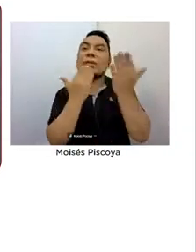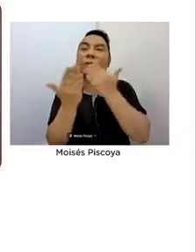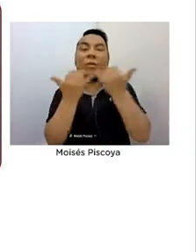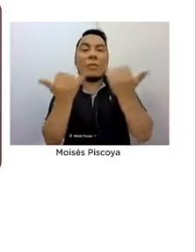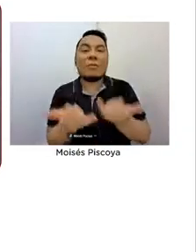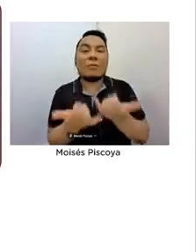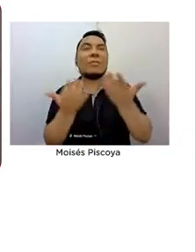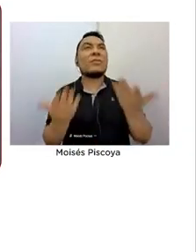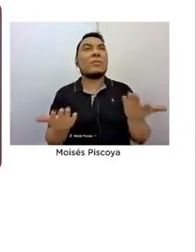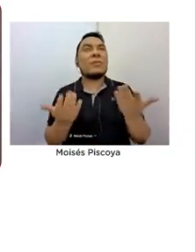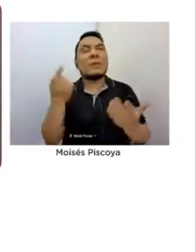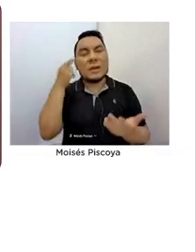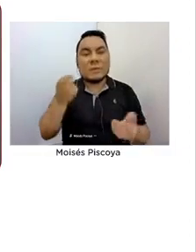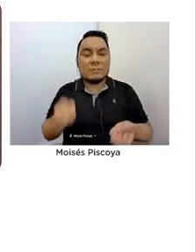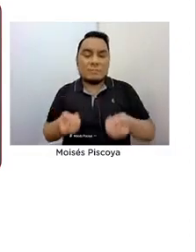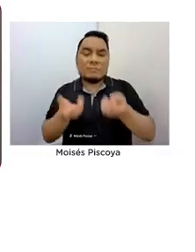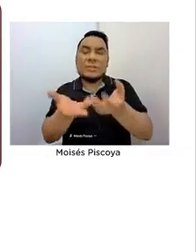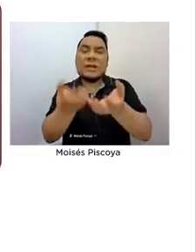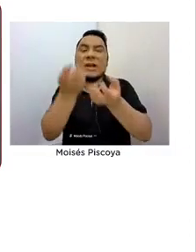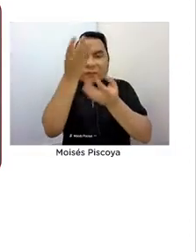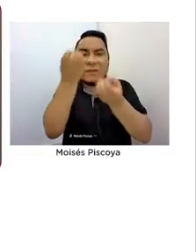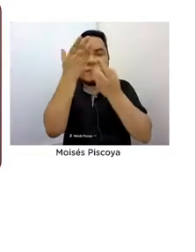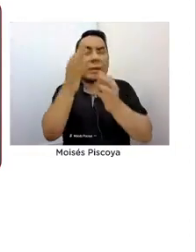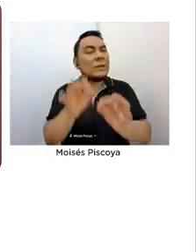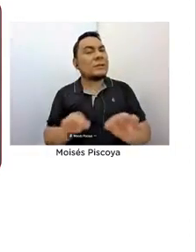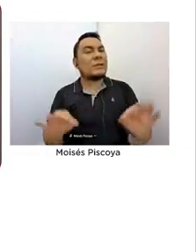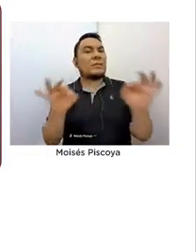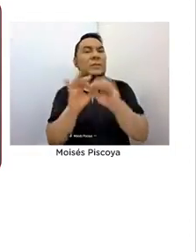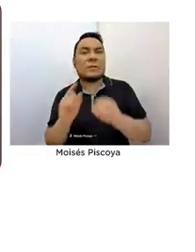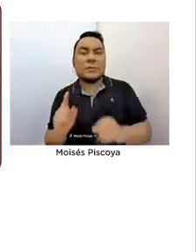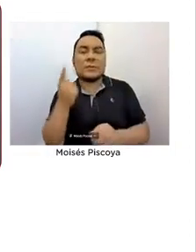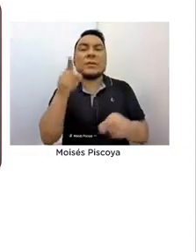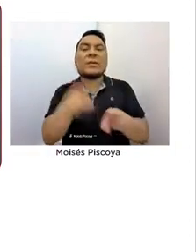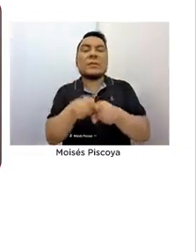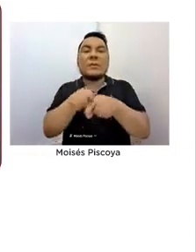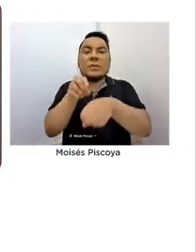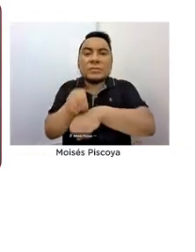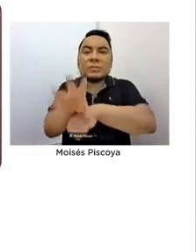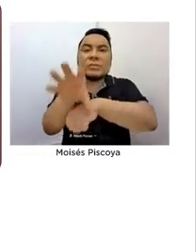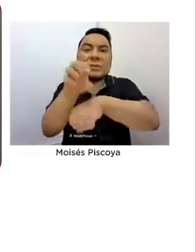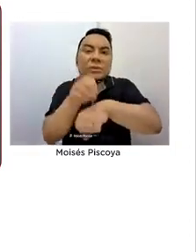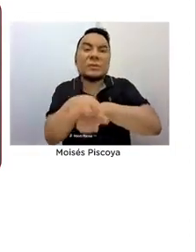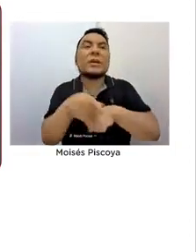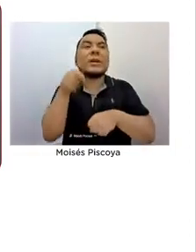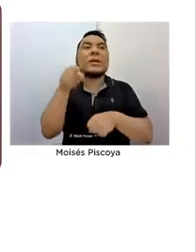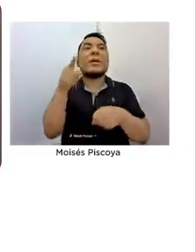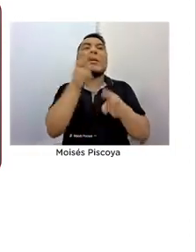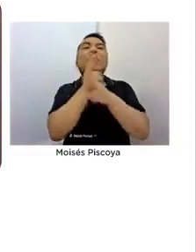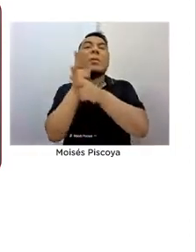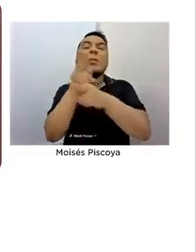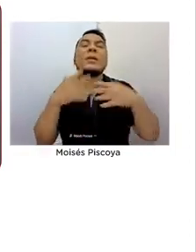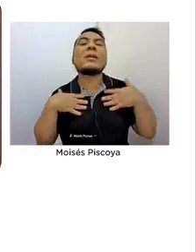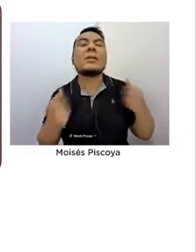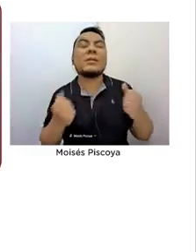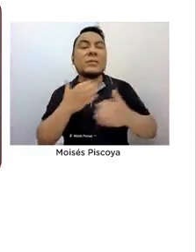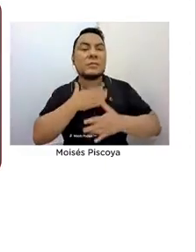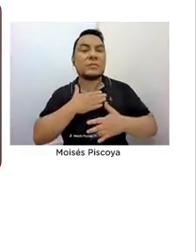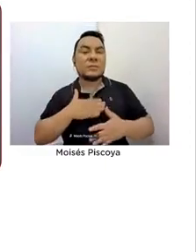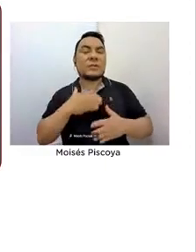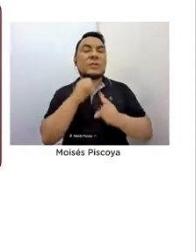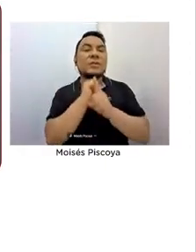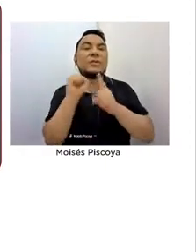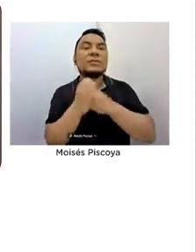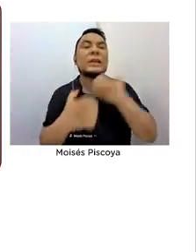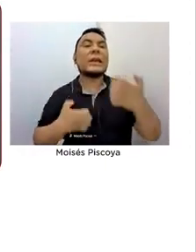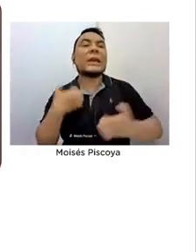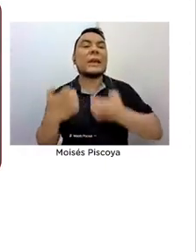hoy, es brindar información relevante y orientaciones para el cuidado de la salud física y socioemocional